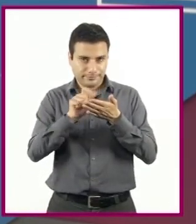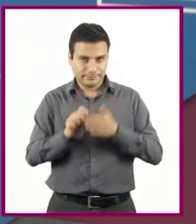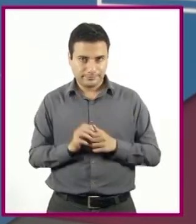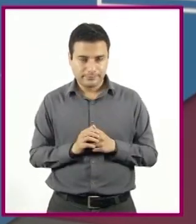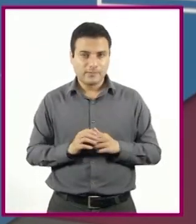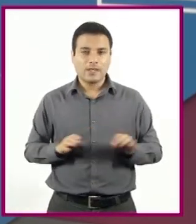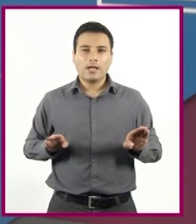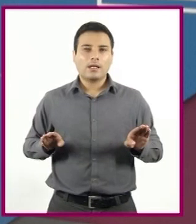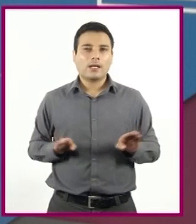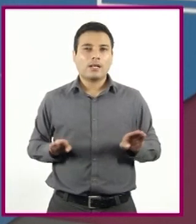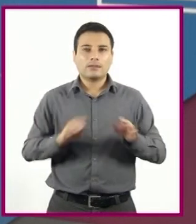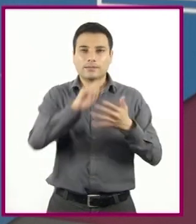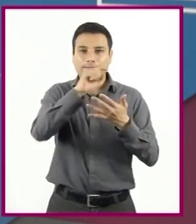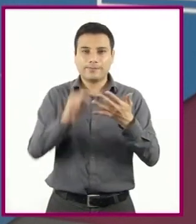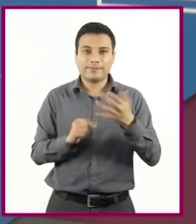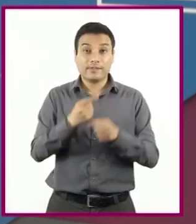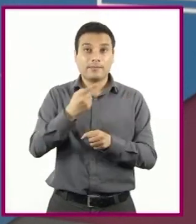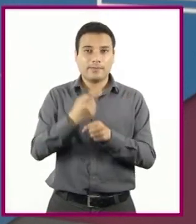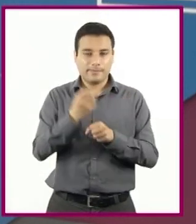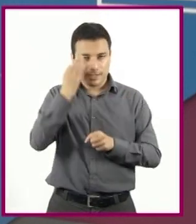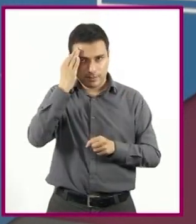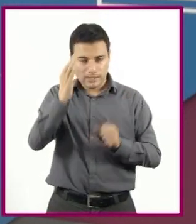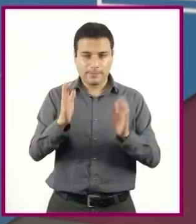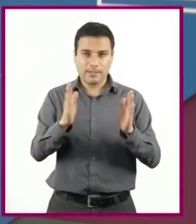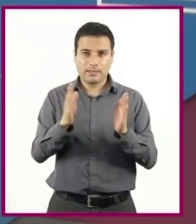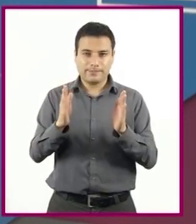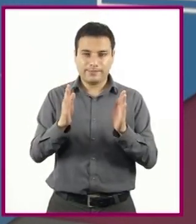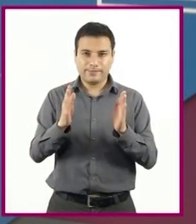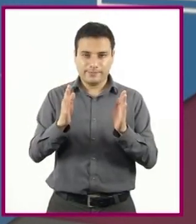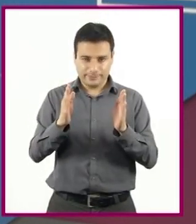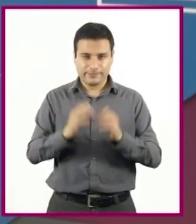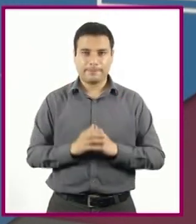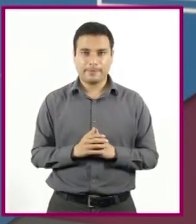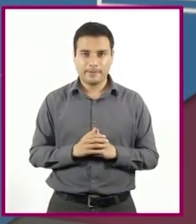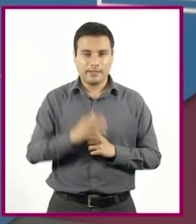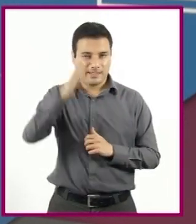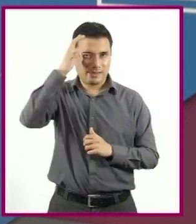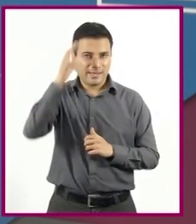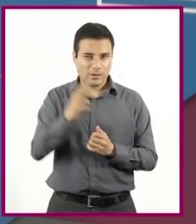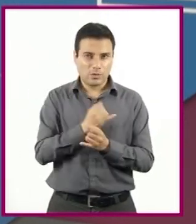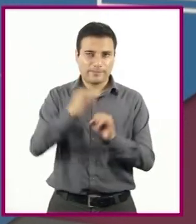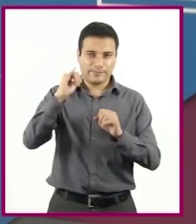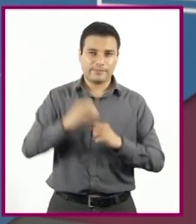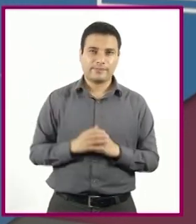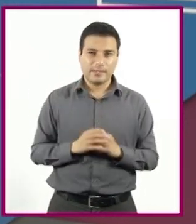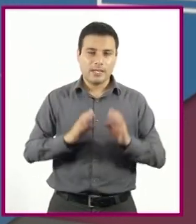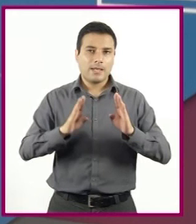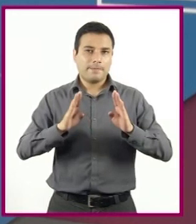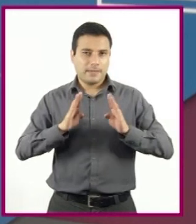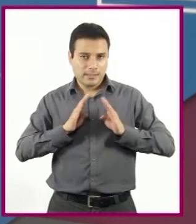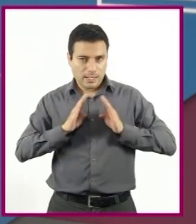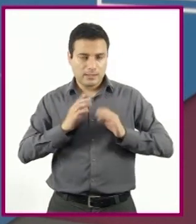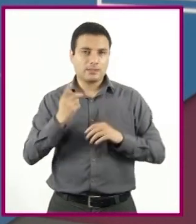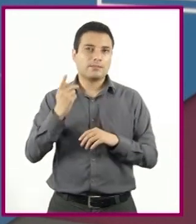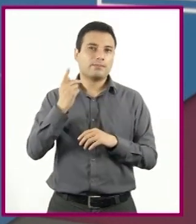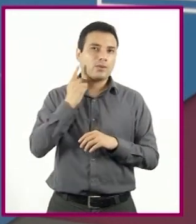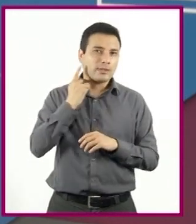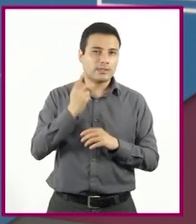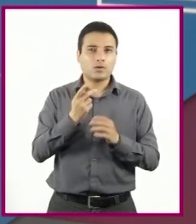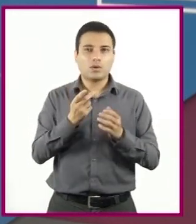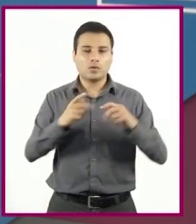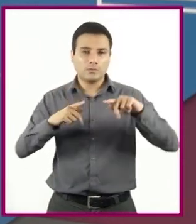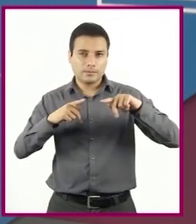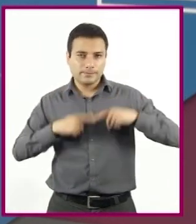de la insurgencia. Divídanlas en 3 aspectos: militares, políticos y sociales. Sintetizar